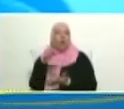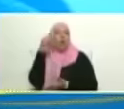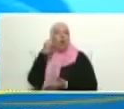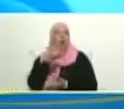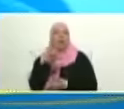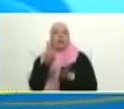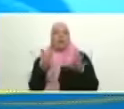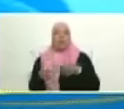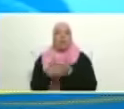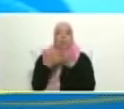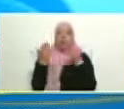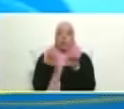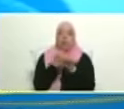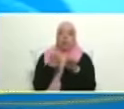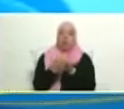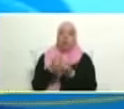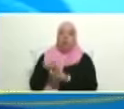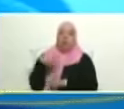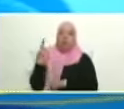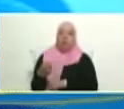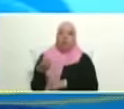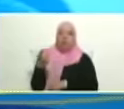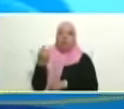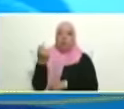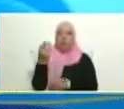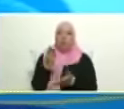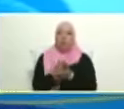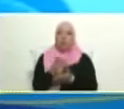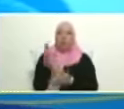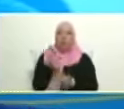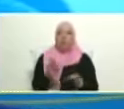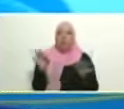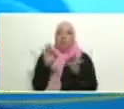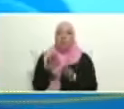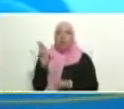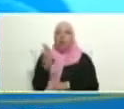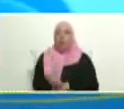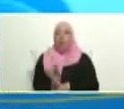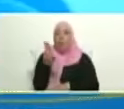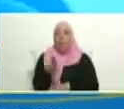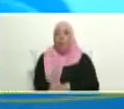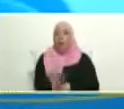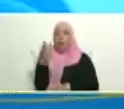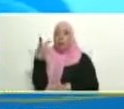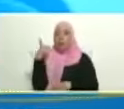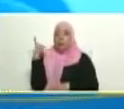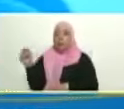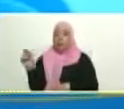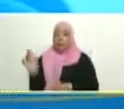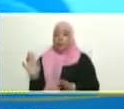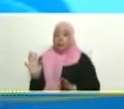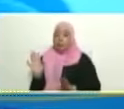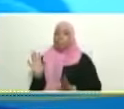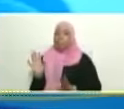7 de la mañana. Depositas en Bitcoin y no le ves la cara más nunca.